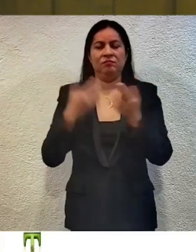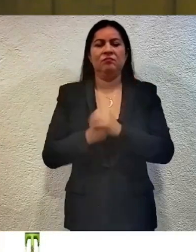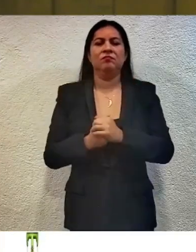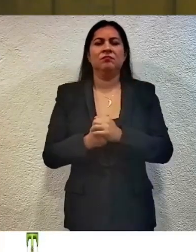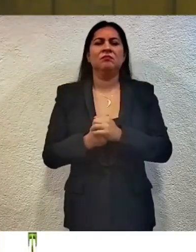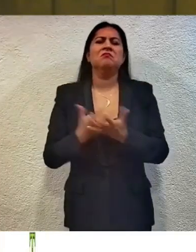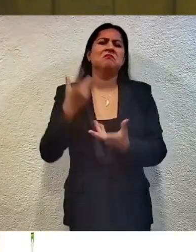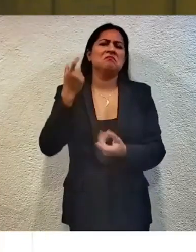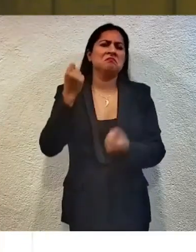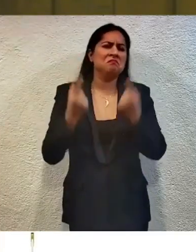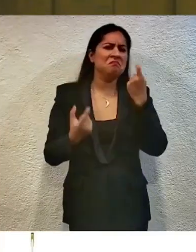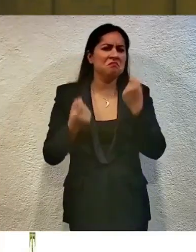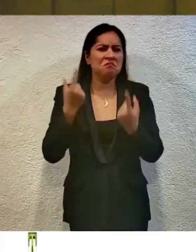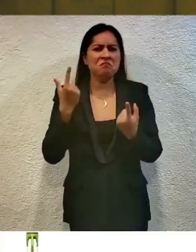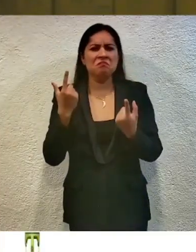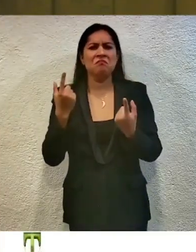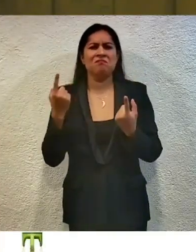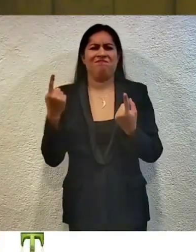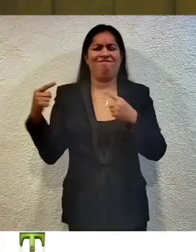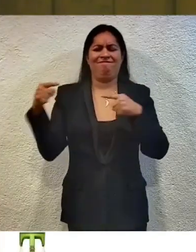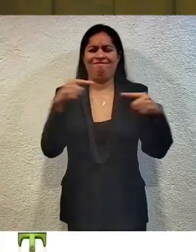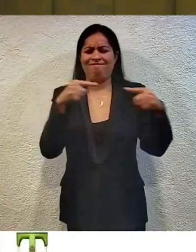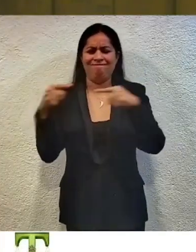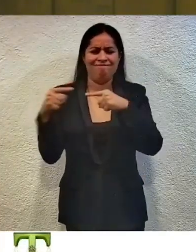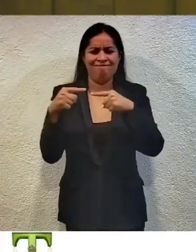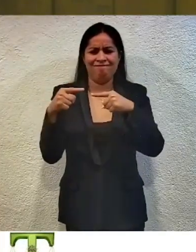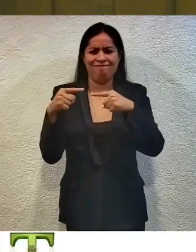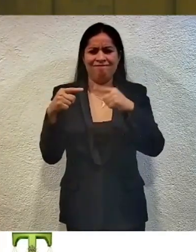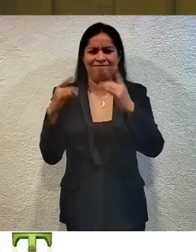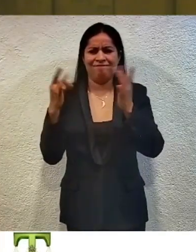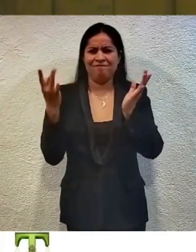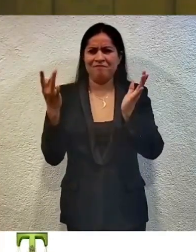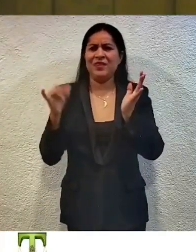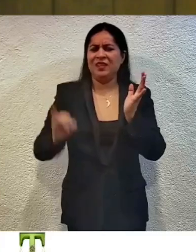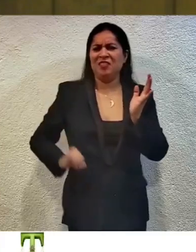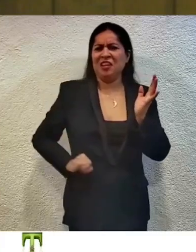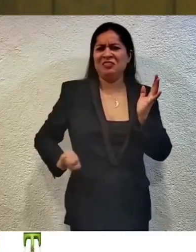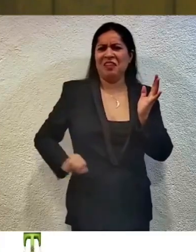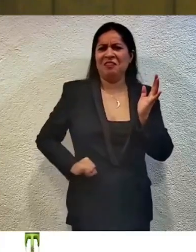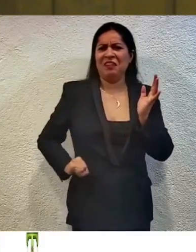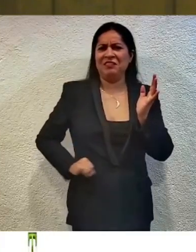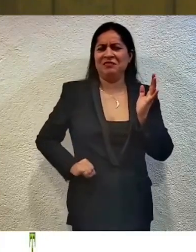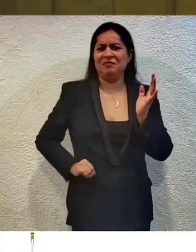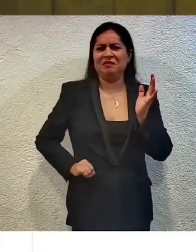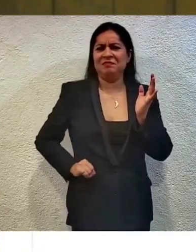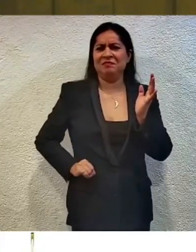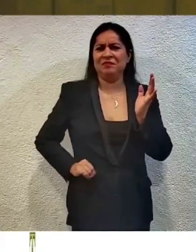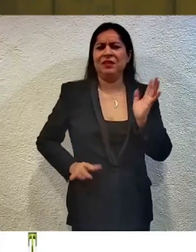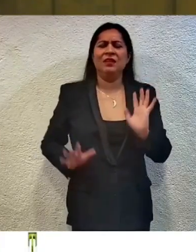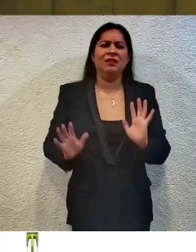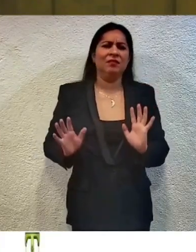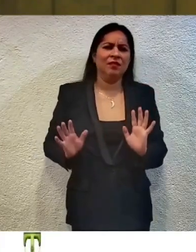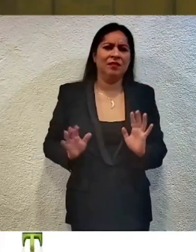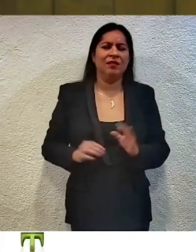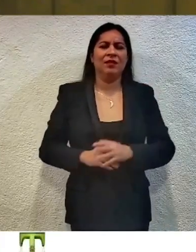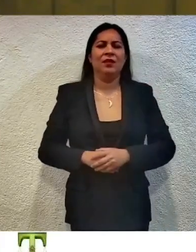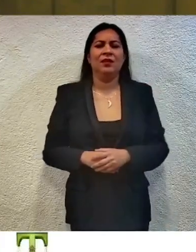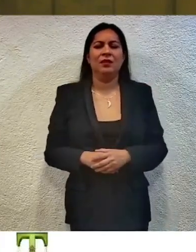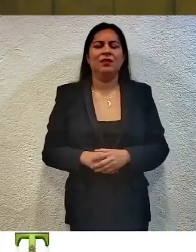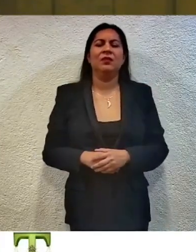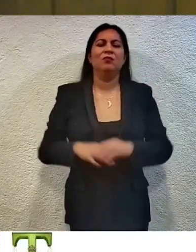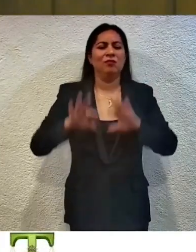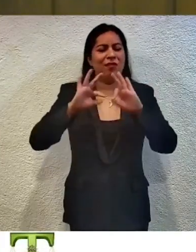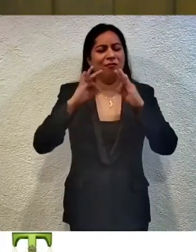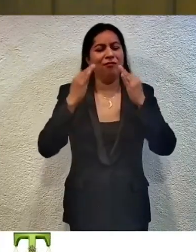hubo discusiones sumamente interesantes que de una u otra